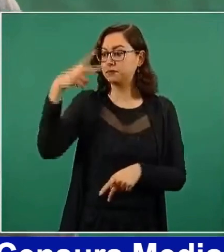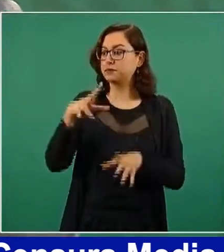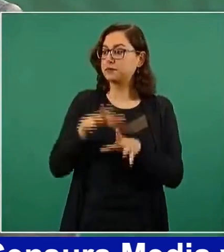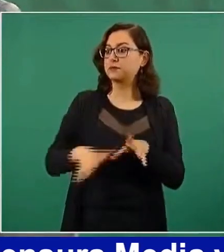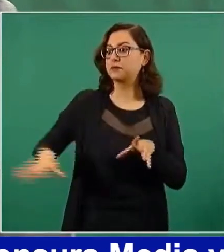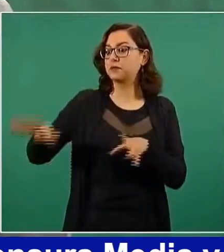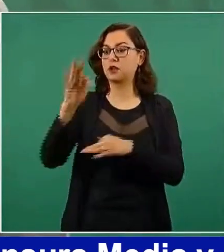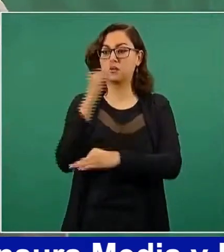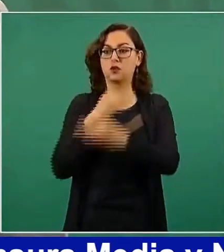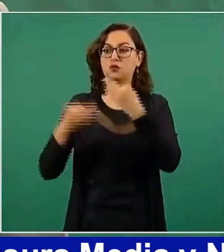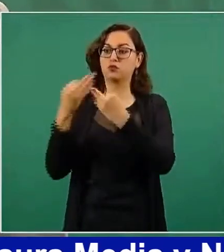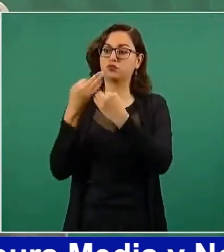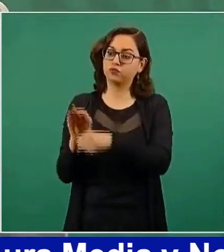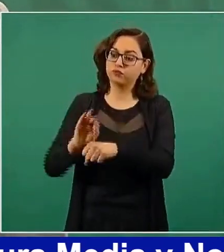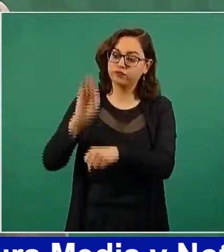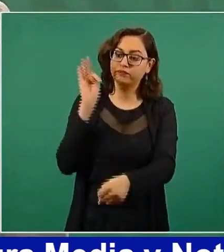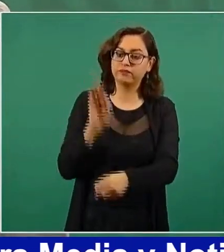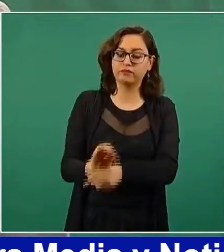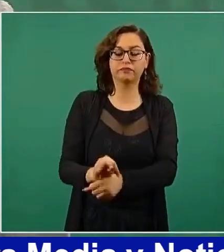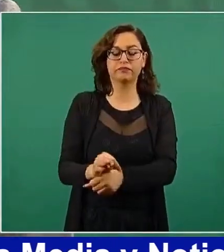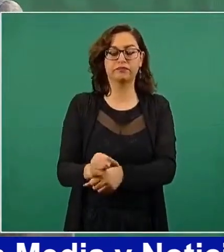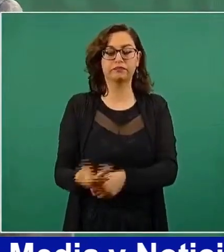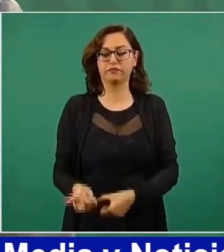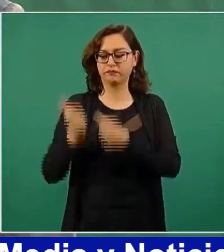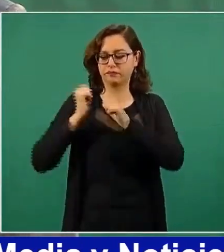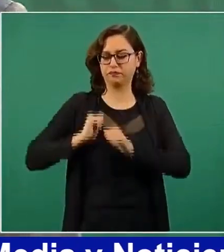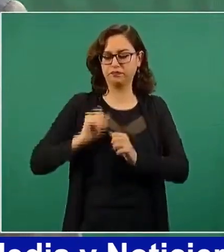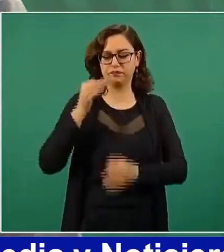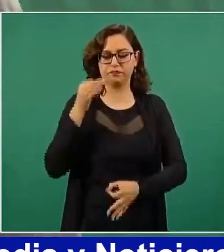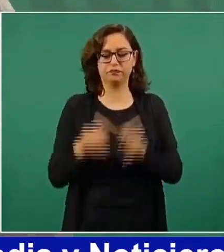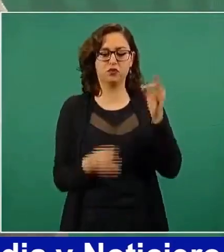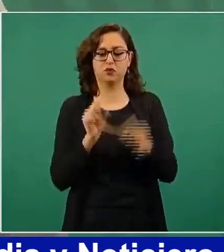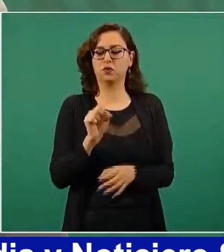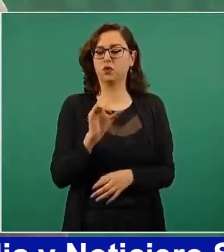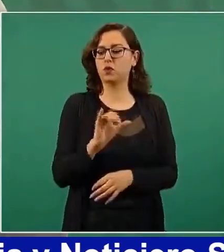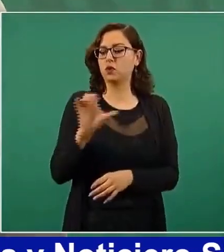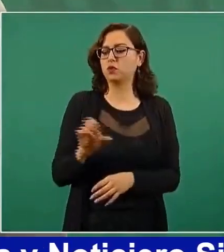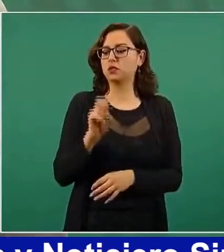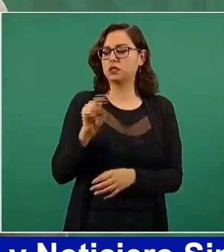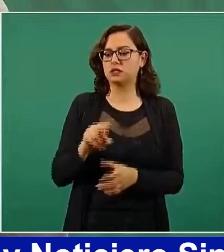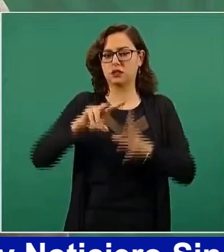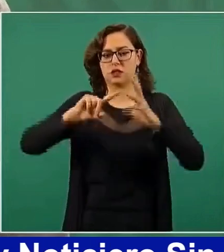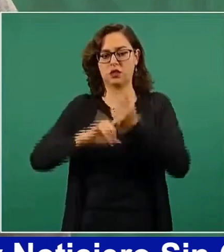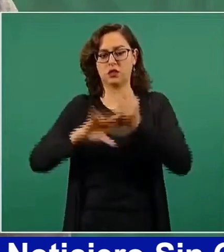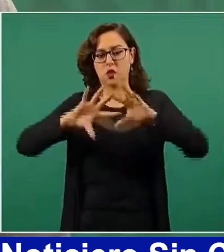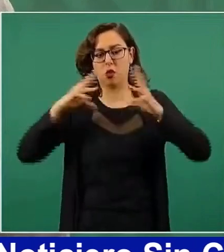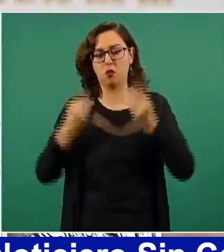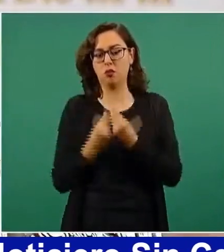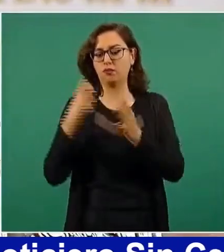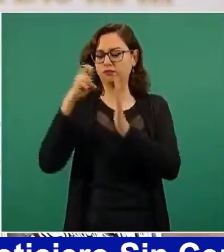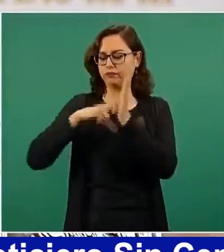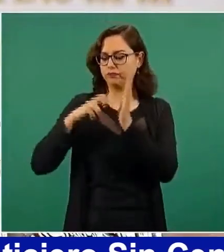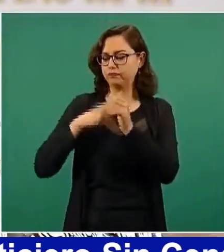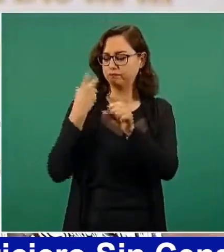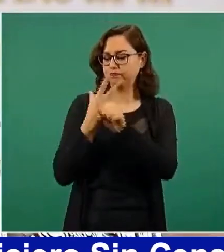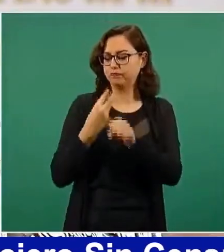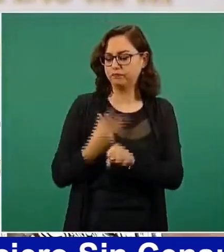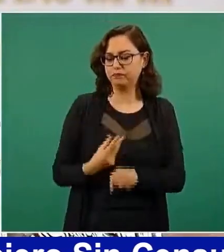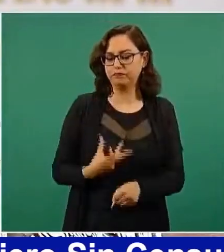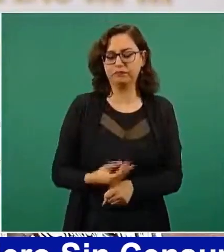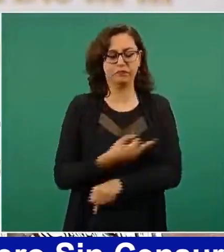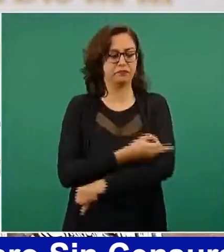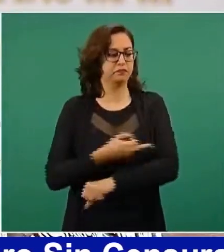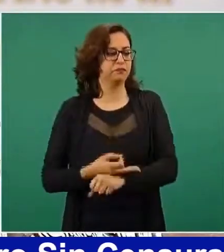de corrupción el Poder Judicial, que no haya nepotismo, que se acabe con el